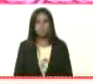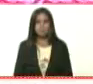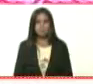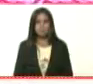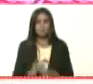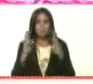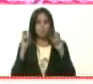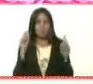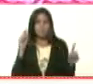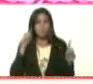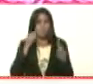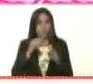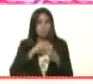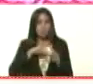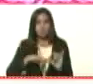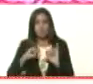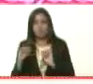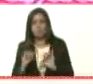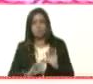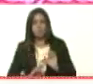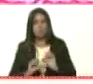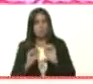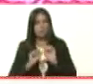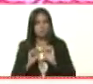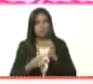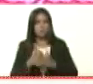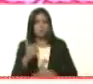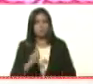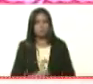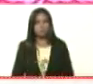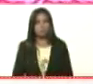nuevas metas de avance